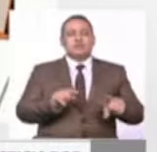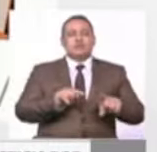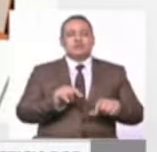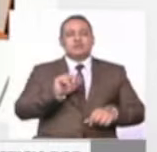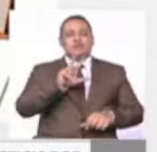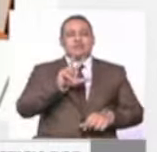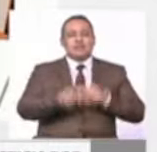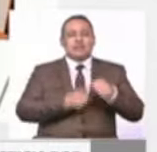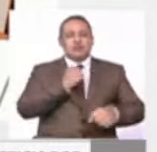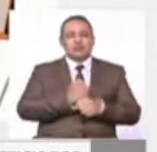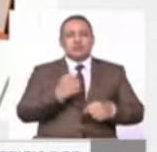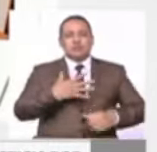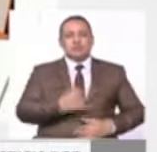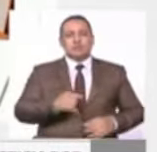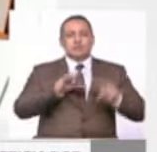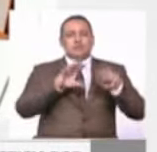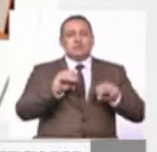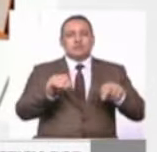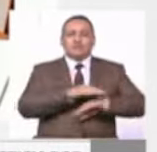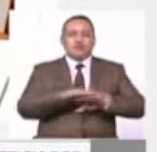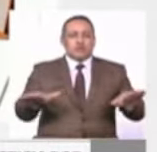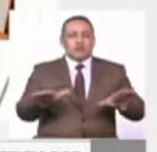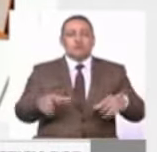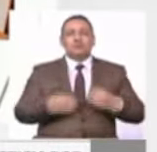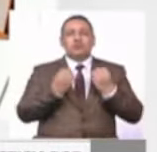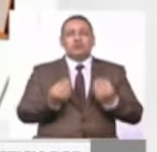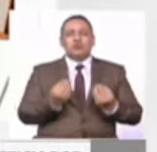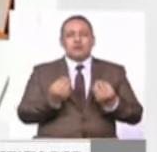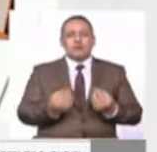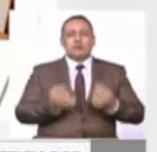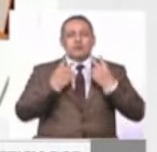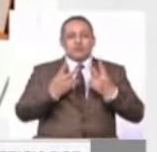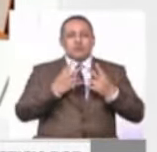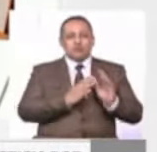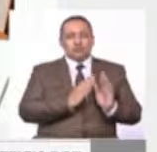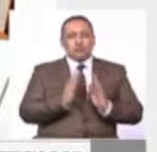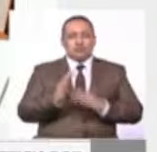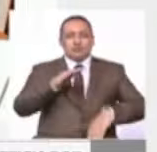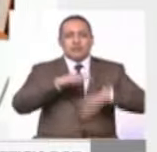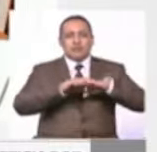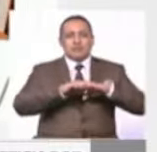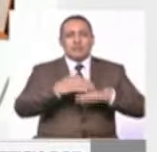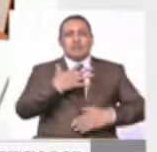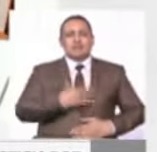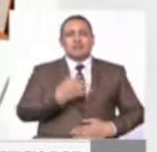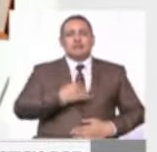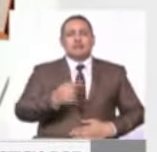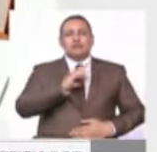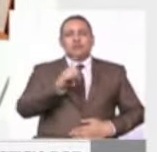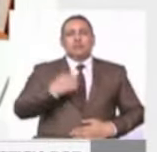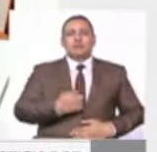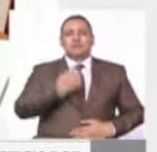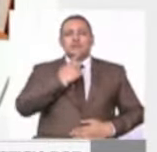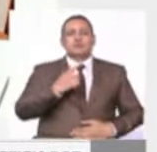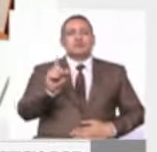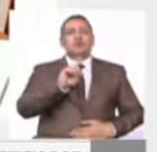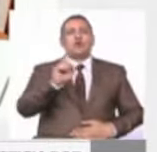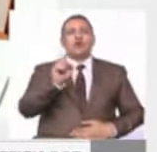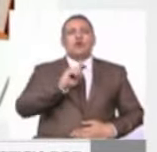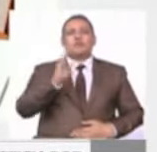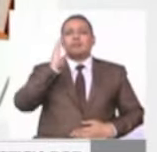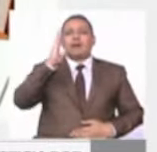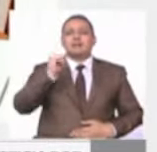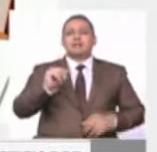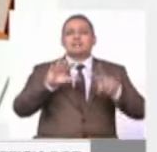70 años tiene que Cesar porque cumplió Pues el límite de edad no puedes decir a mí mear por